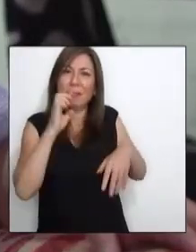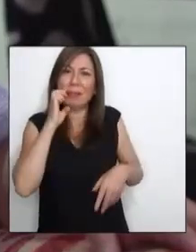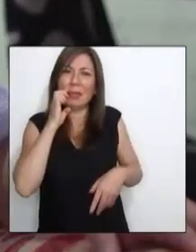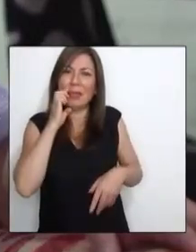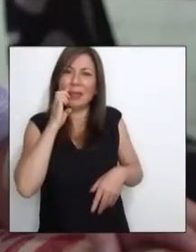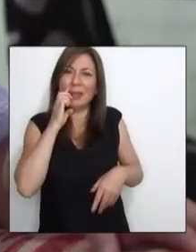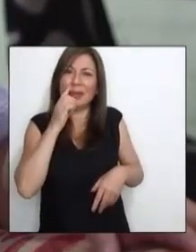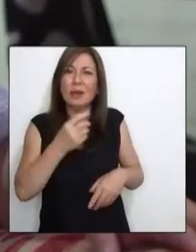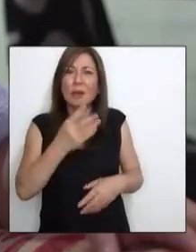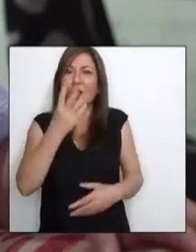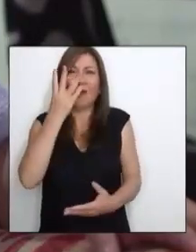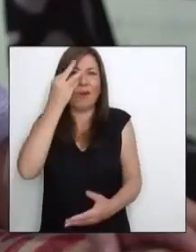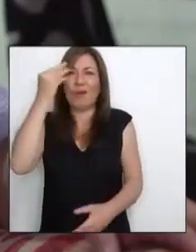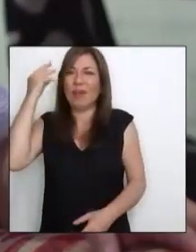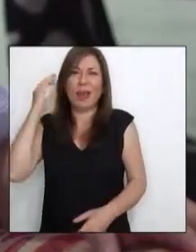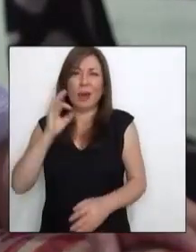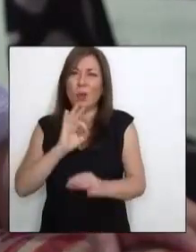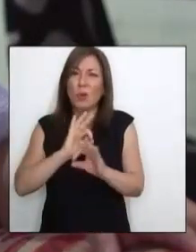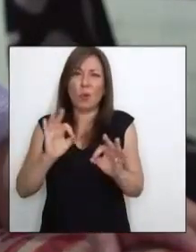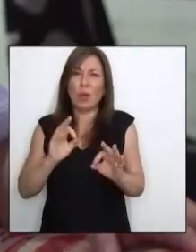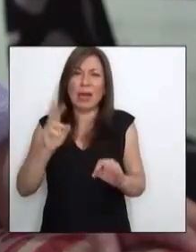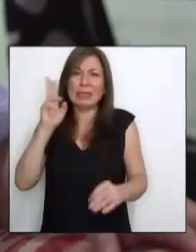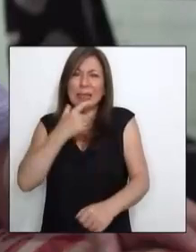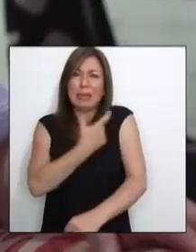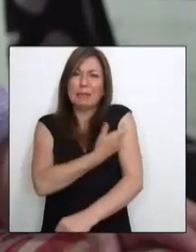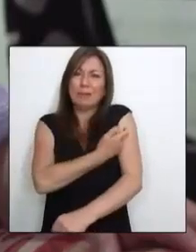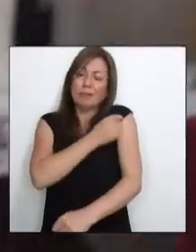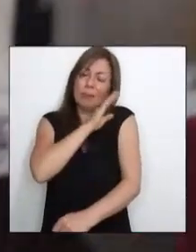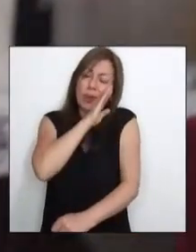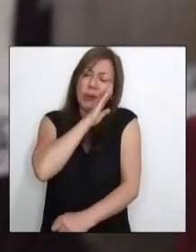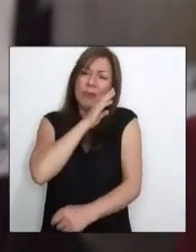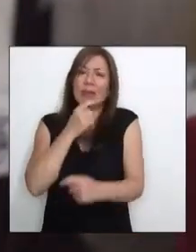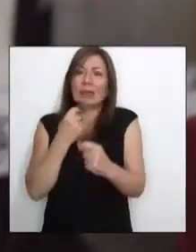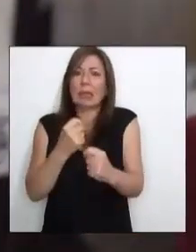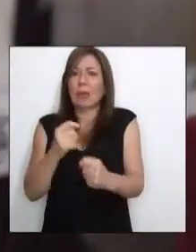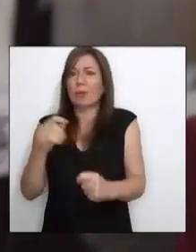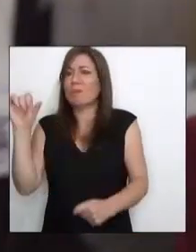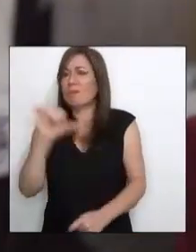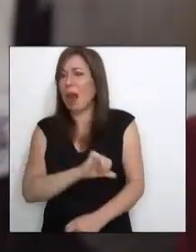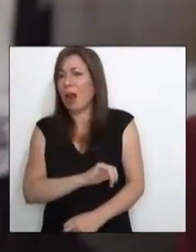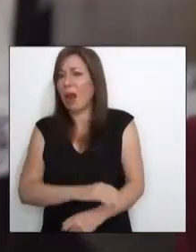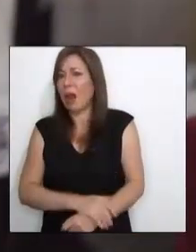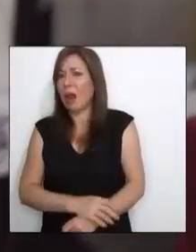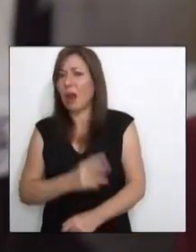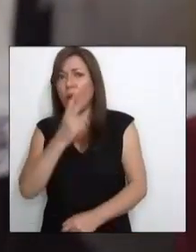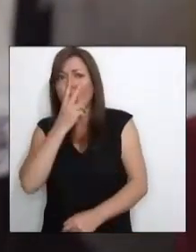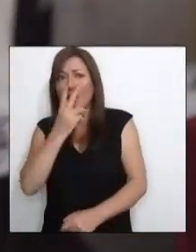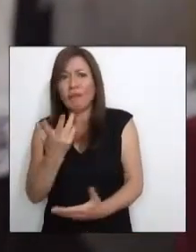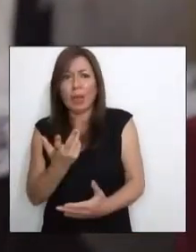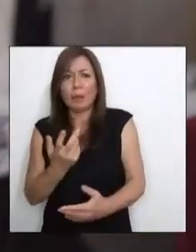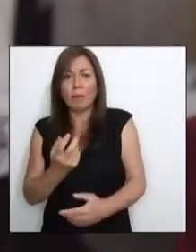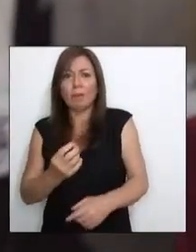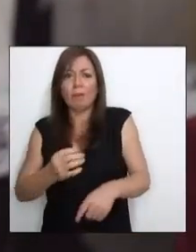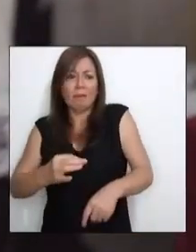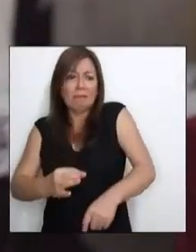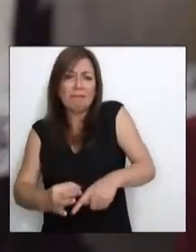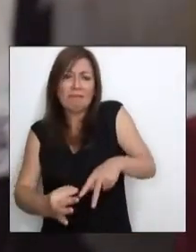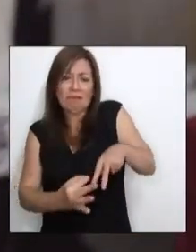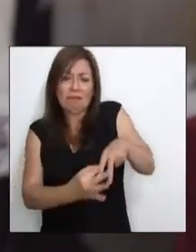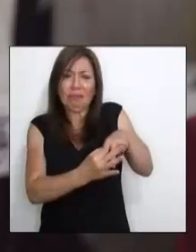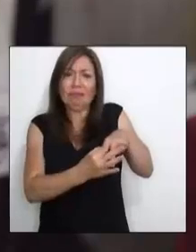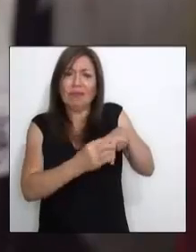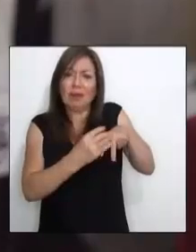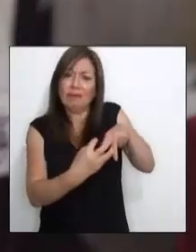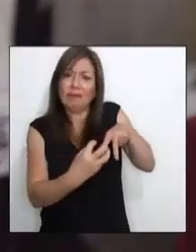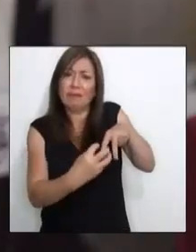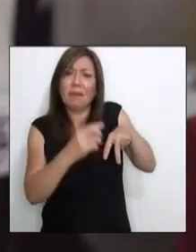Nunca se me va a olvidar ese día que fue sin anestesia y fue un suplicio. Lo trataron súper mal, lo vieron y le pusieron la